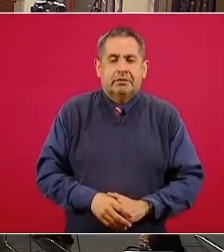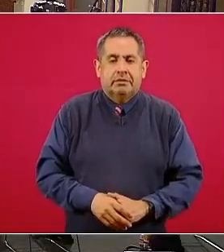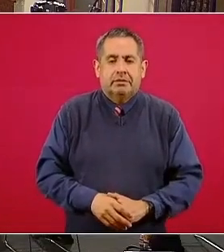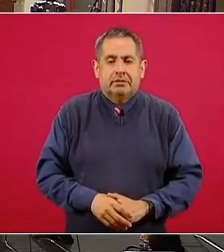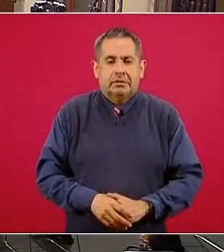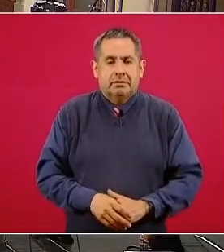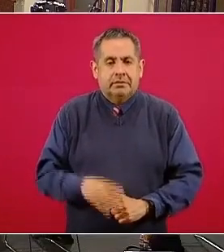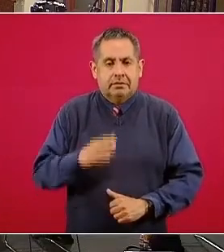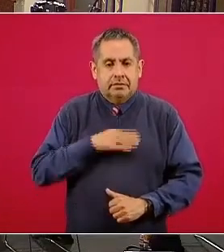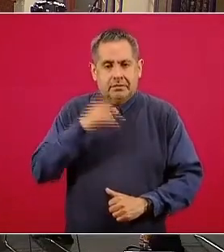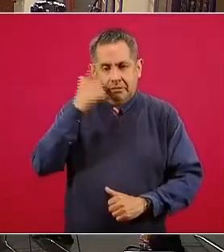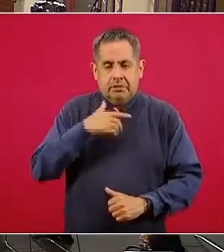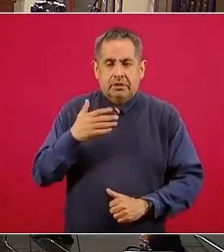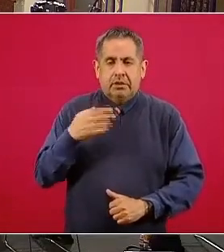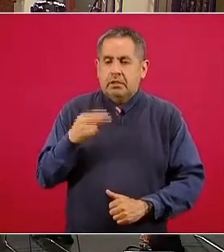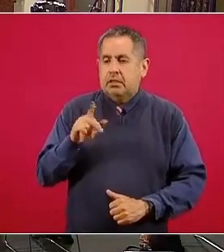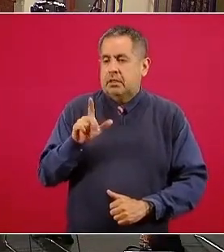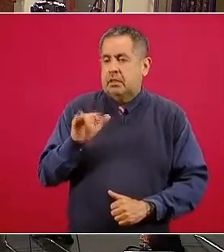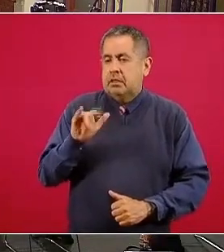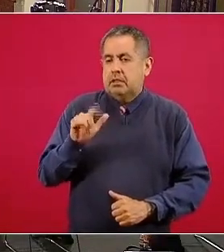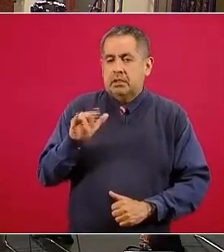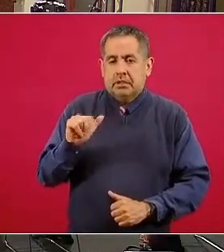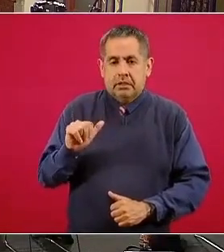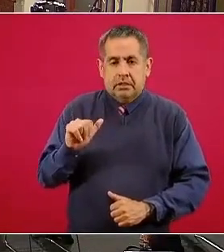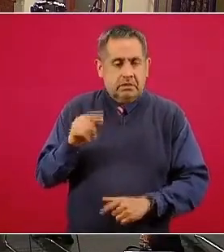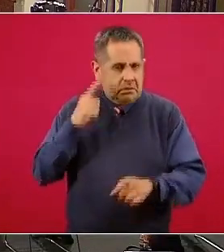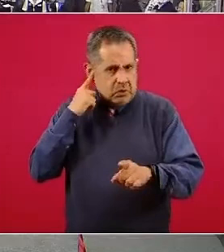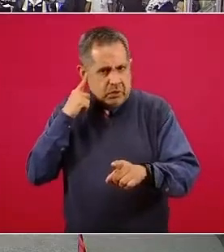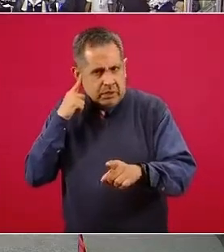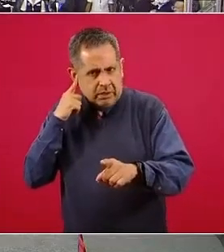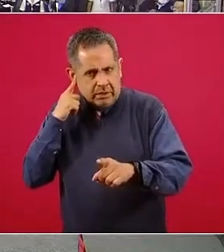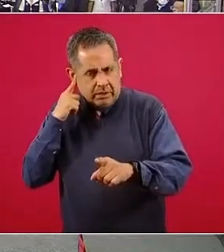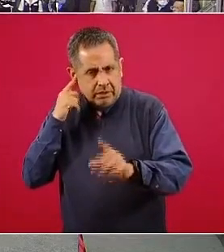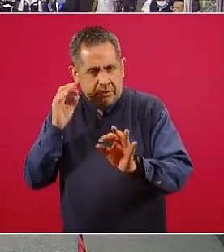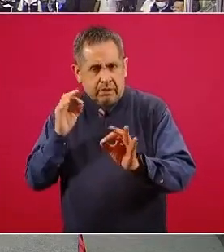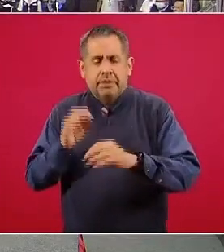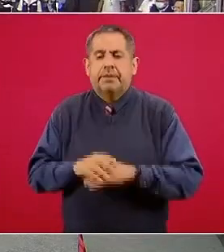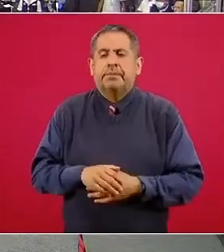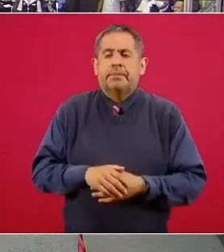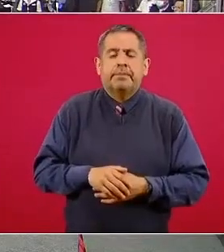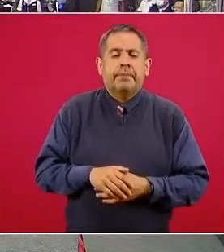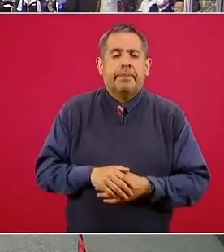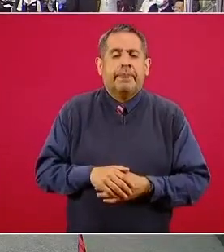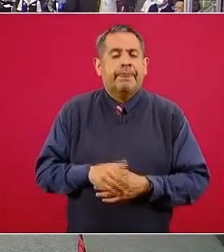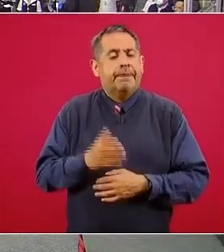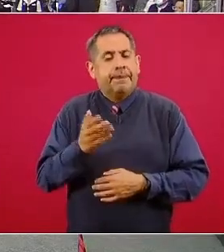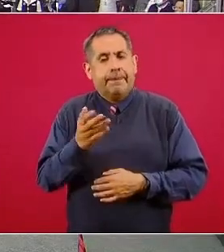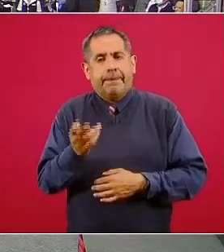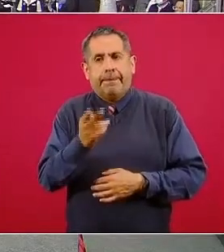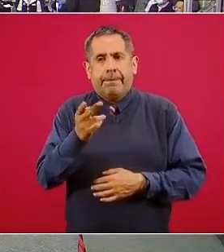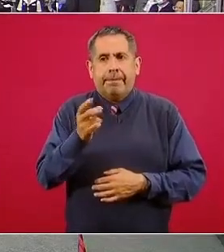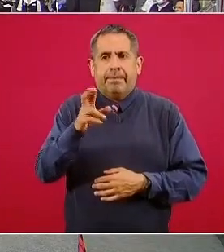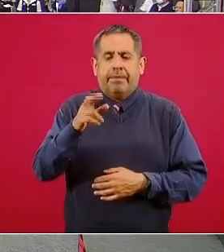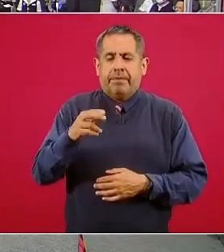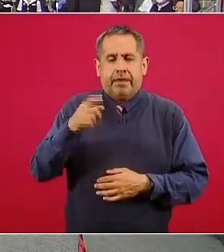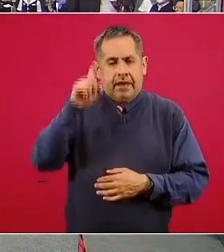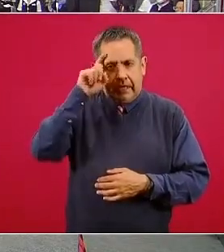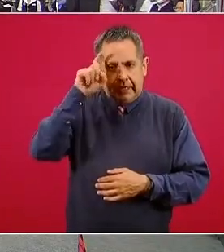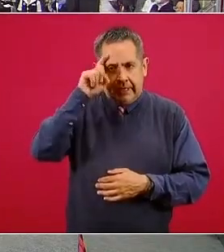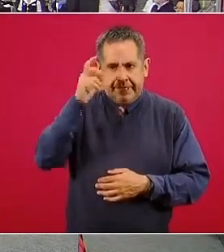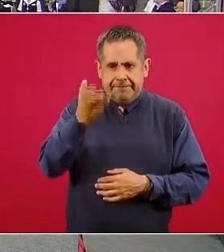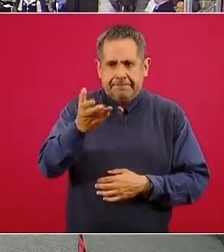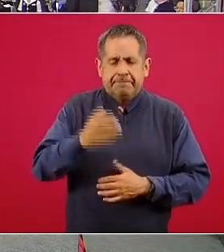Gracias. Buenas noches. Liliana Noble de... ¿Se oye? Sí, ¿verdad? Ah, sí. Liliana Noble de Pulso Saludable. Doctor Gatter, quisiera